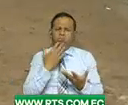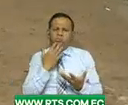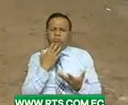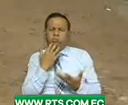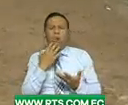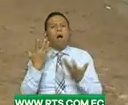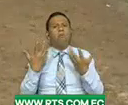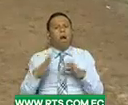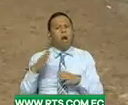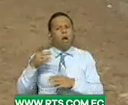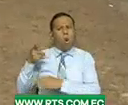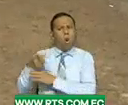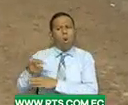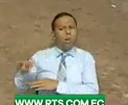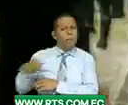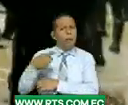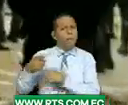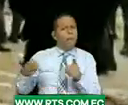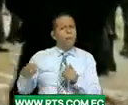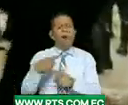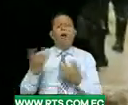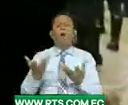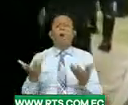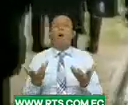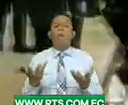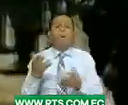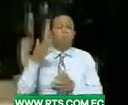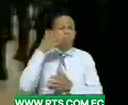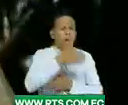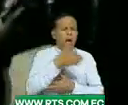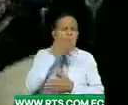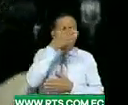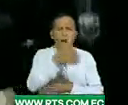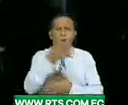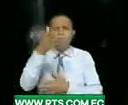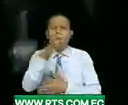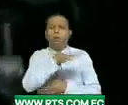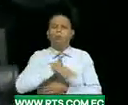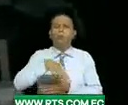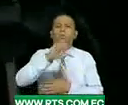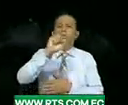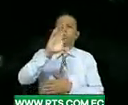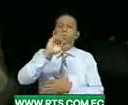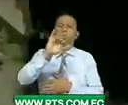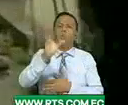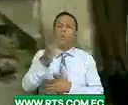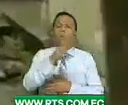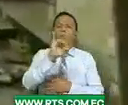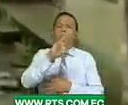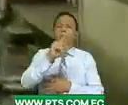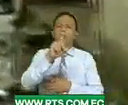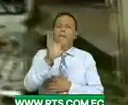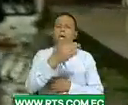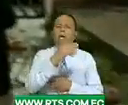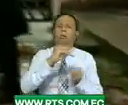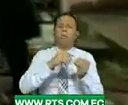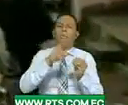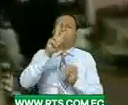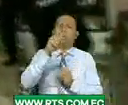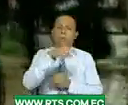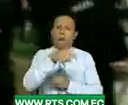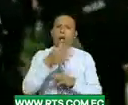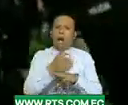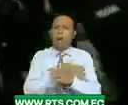acciones uniformadas. Se ejecutaron varios allanamientos en Socio Vivienda 2, sector en el cual se esconderían quienes perpetraron